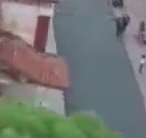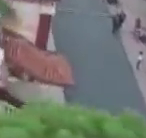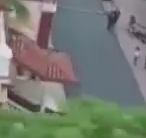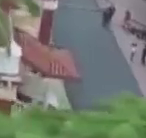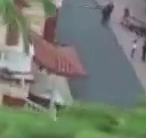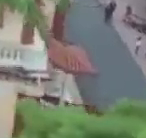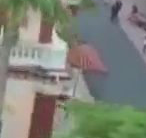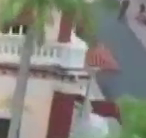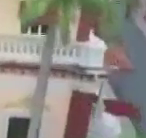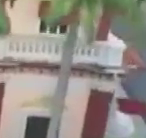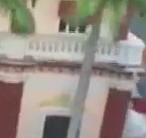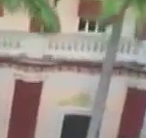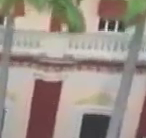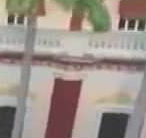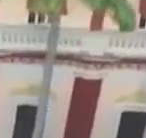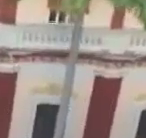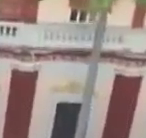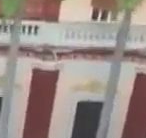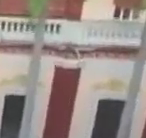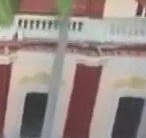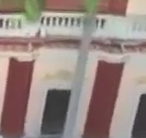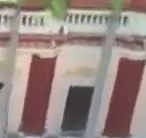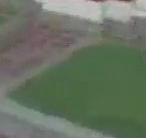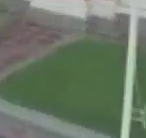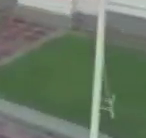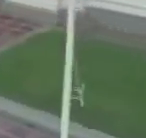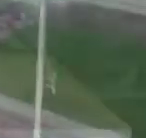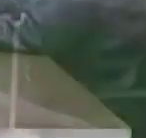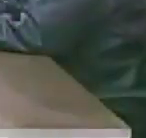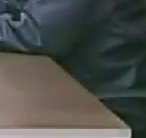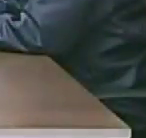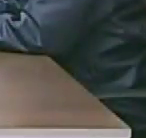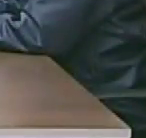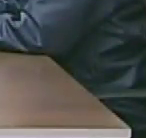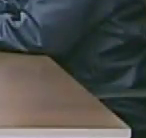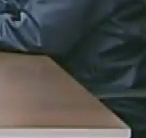Bueno, se dé el milagro definitivo que estamos aquí.